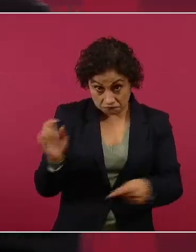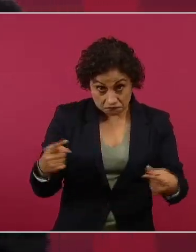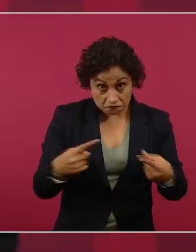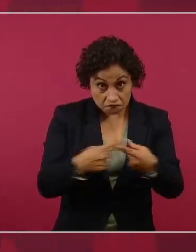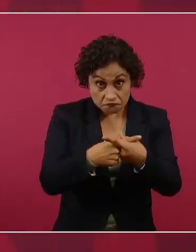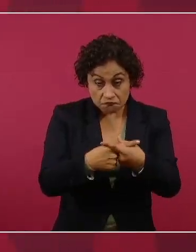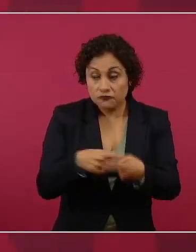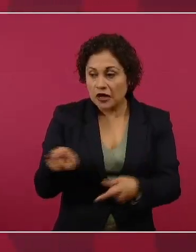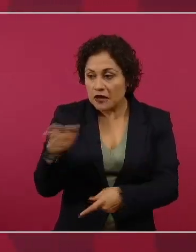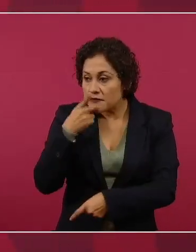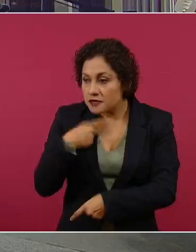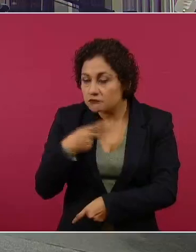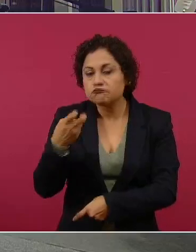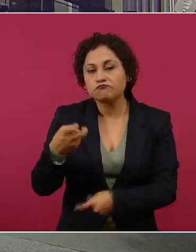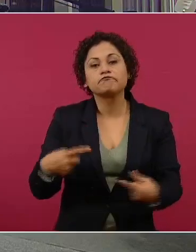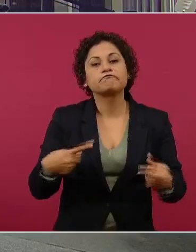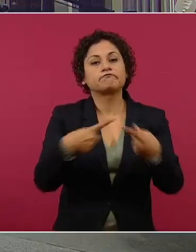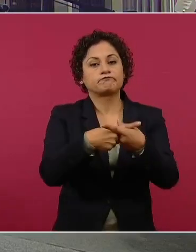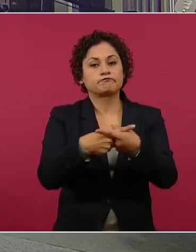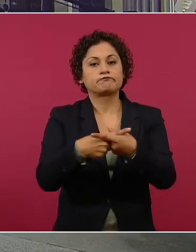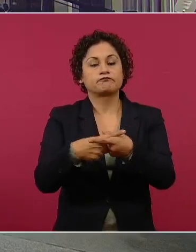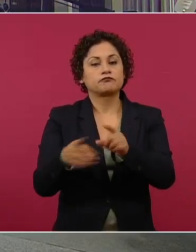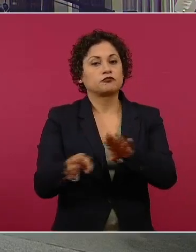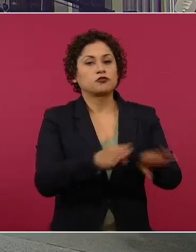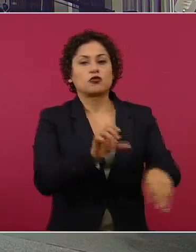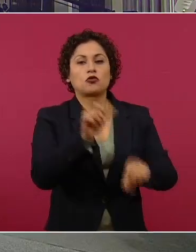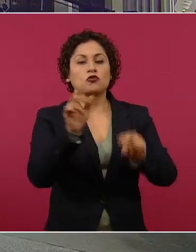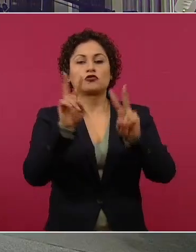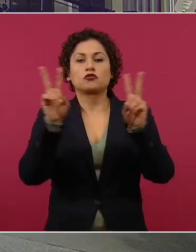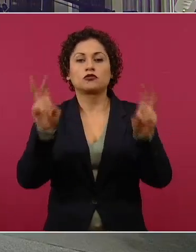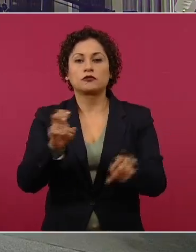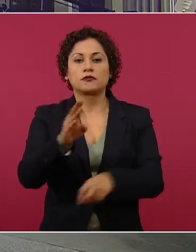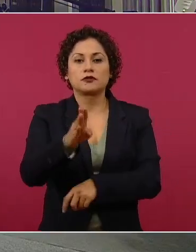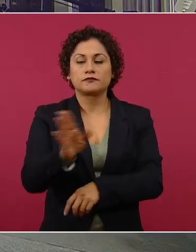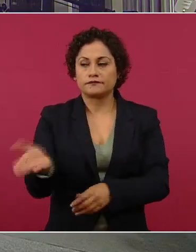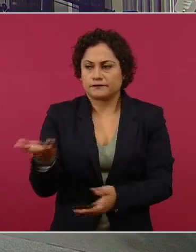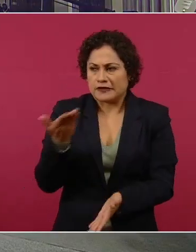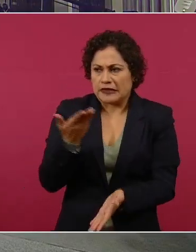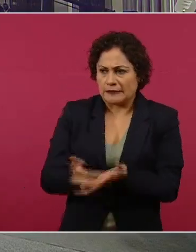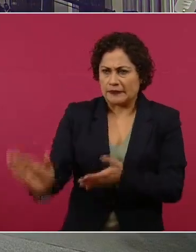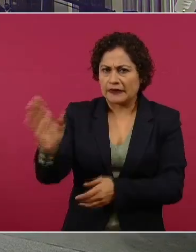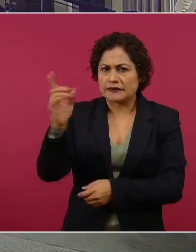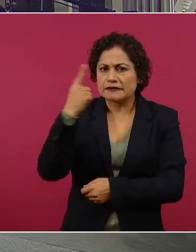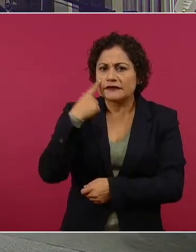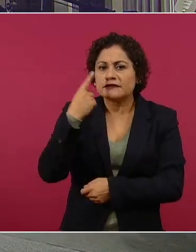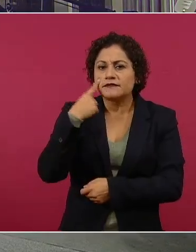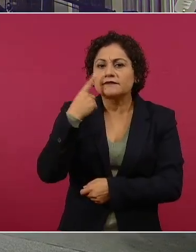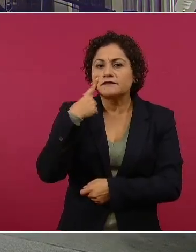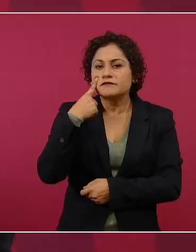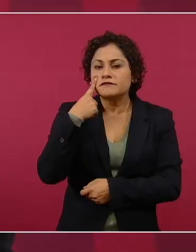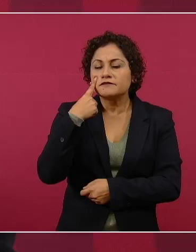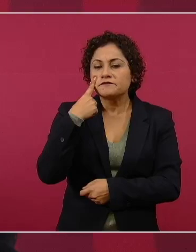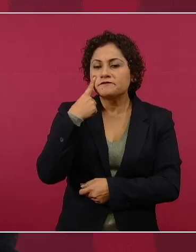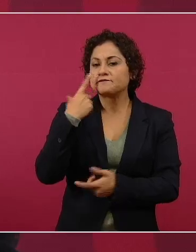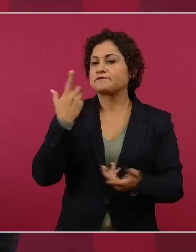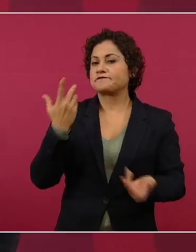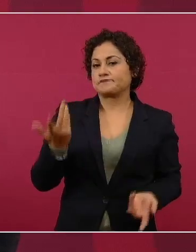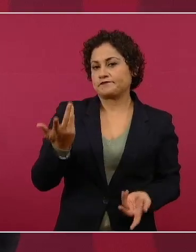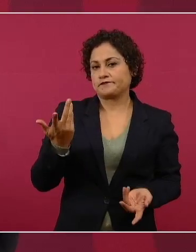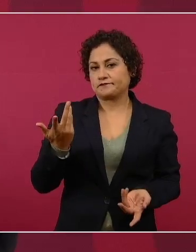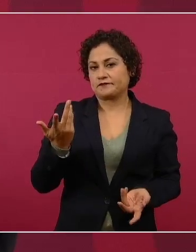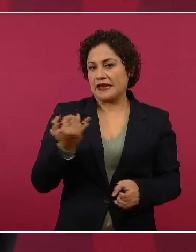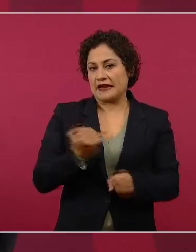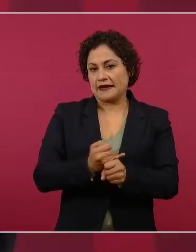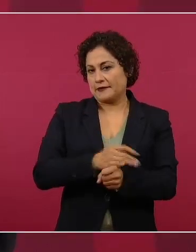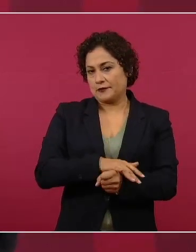contradicción. En otro tema, presidente. Sí. Y además, no es posible de ninguna manera